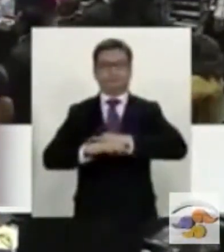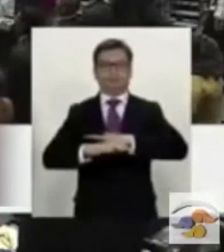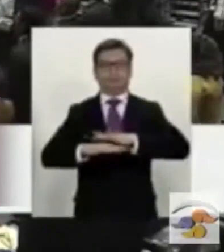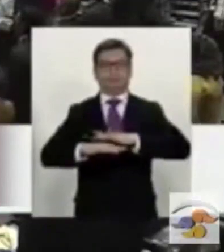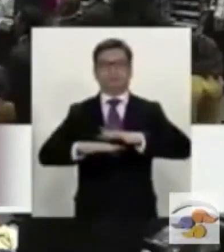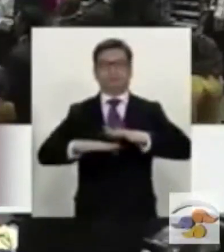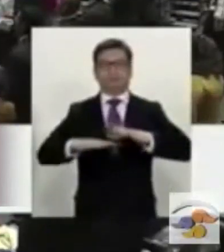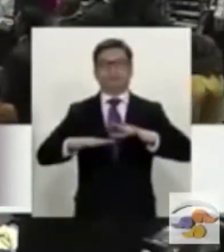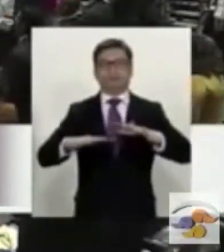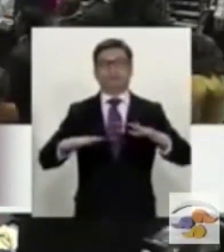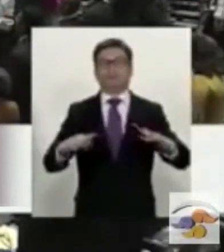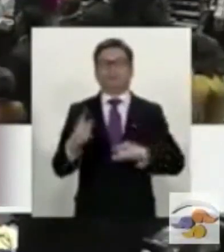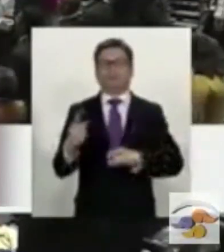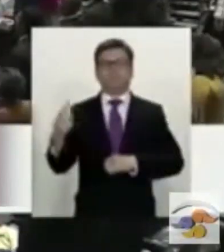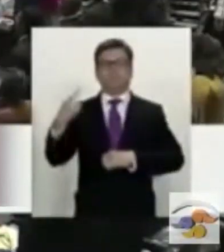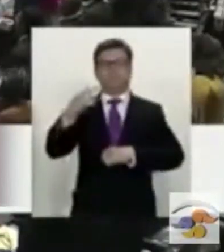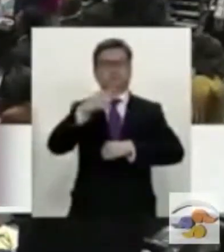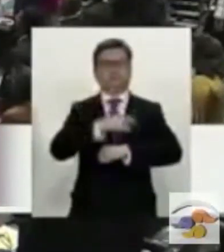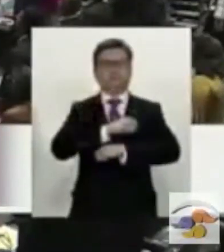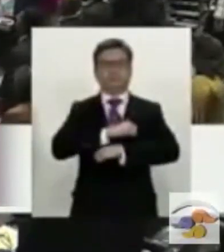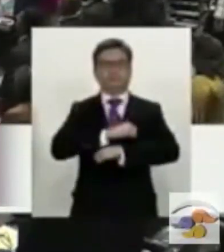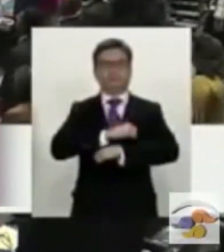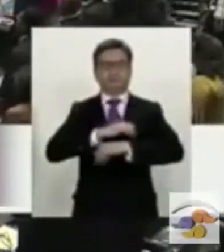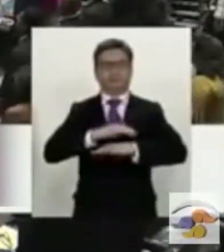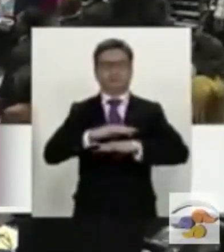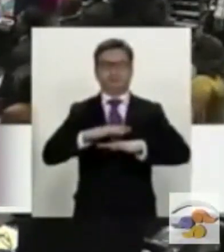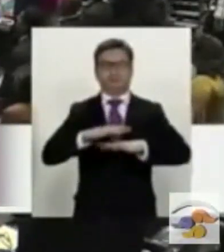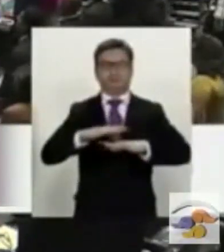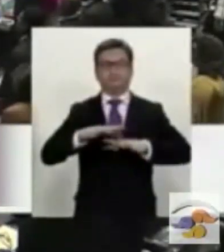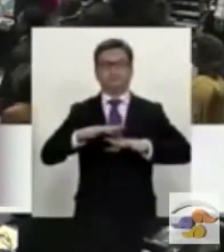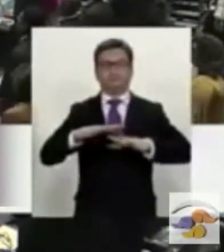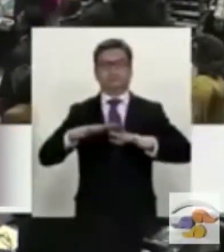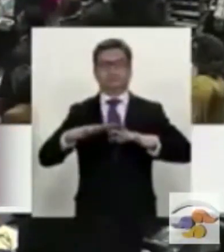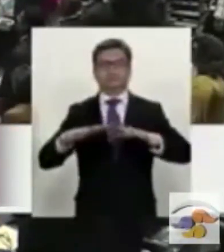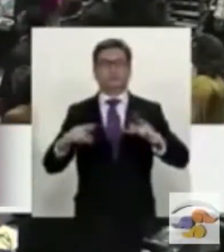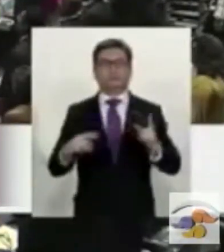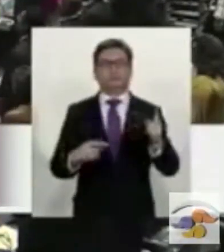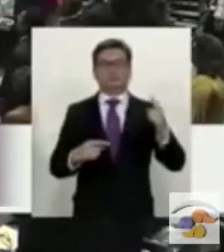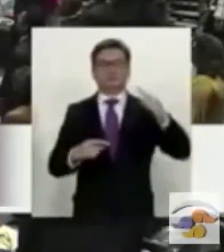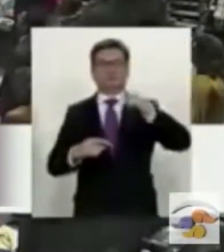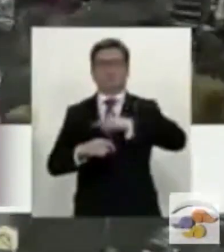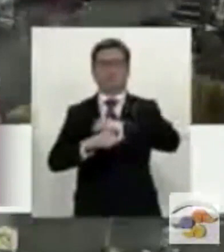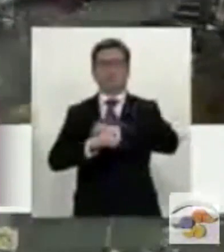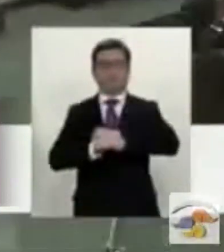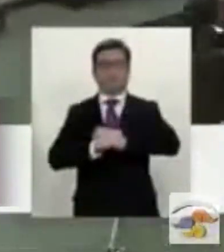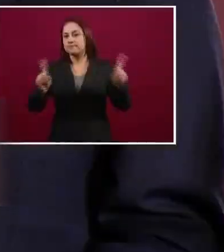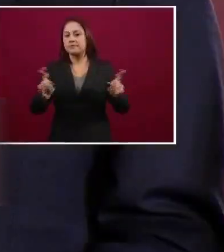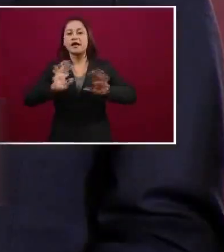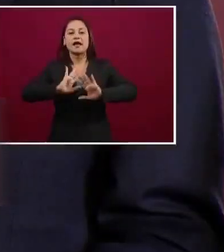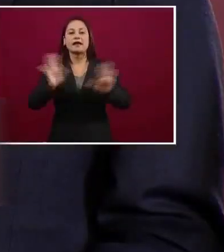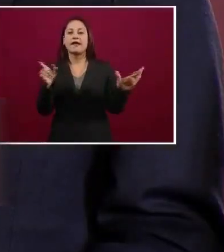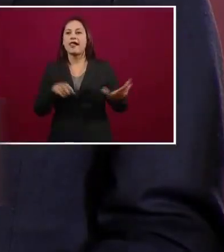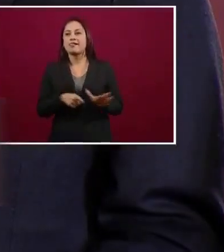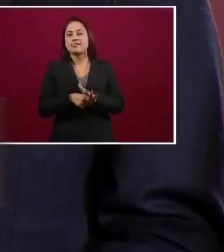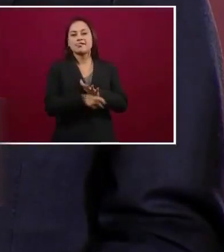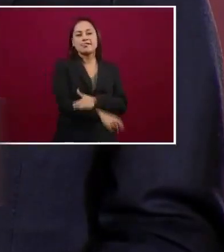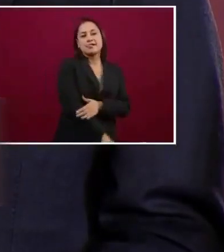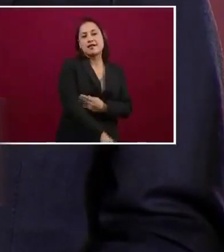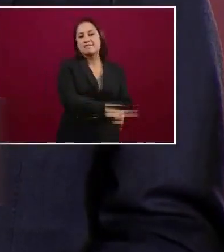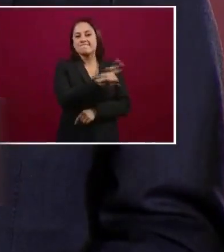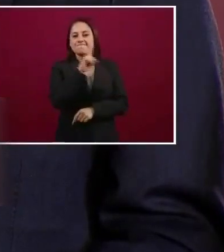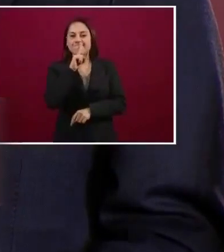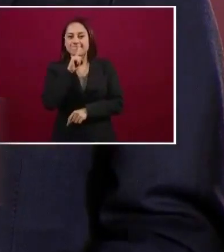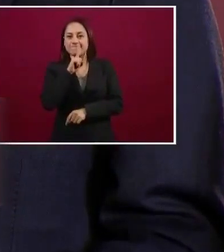a la corrupción y los actos ilícitos pero no a costa de la violación de los derechos humanos de los ciudadanos hace unos días el presidente